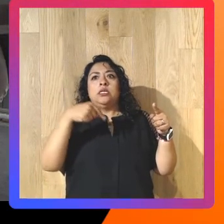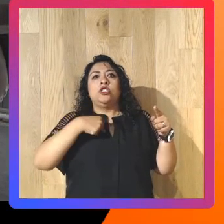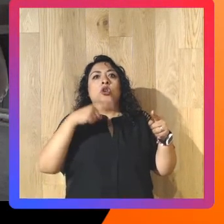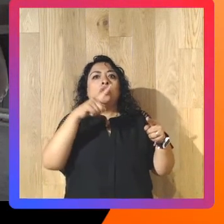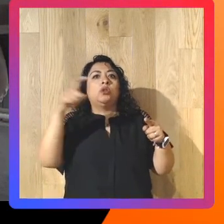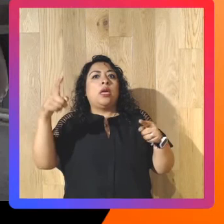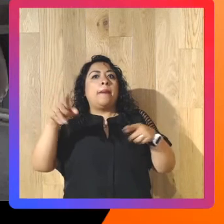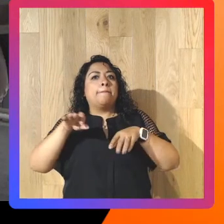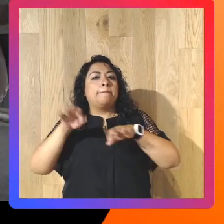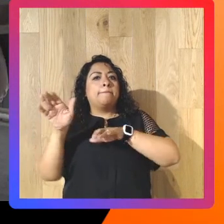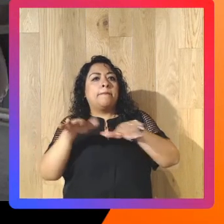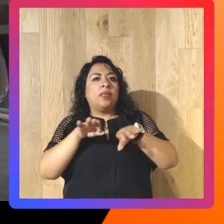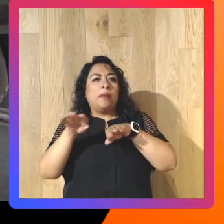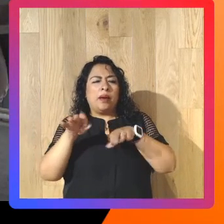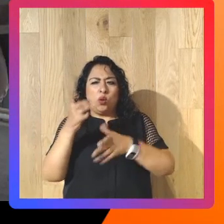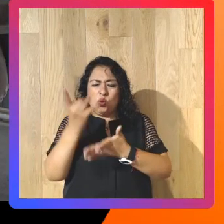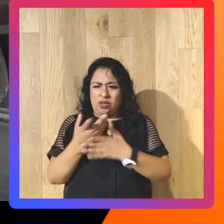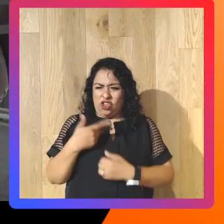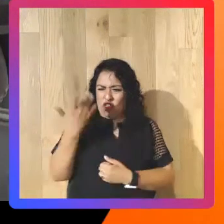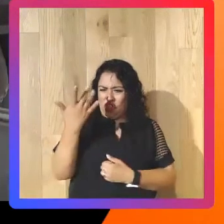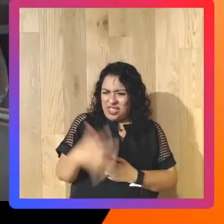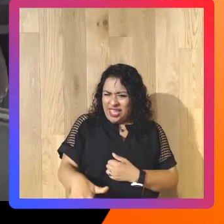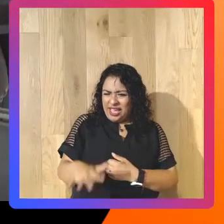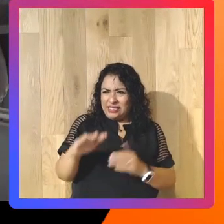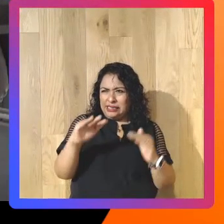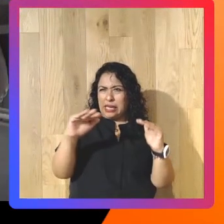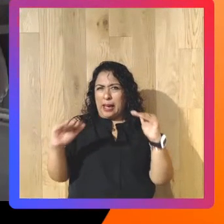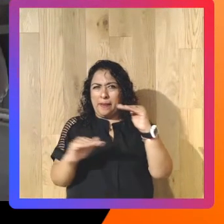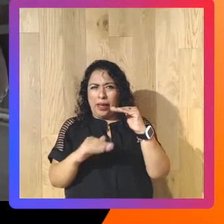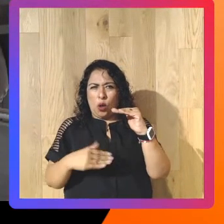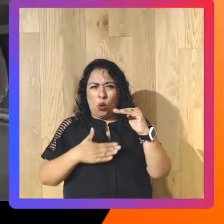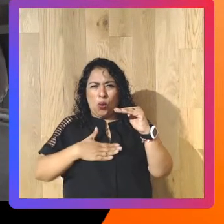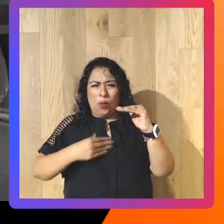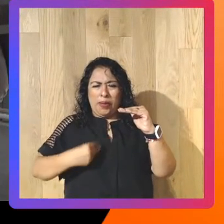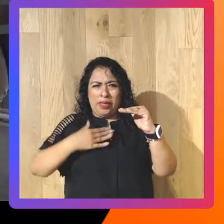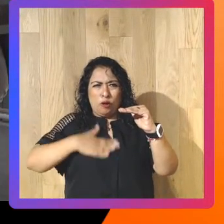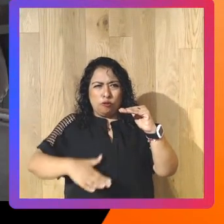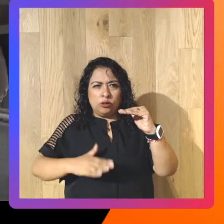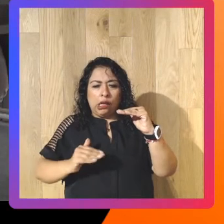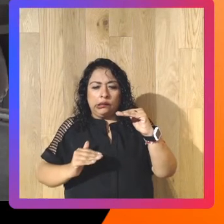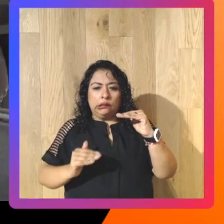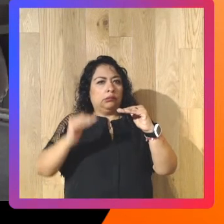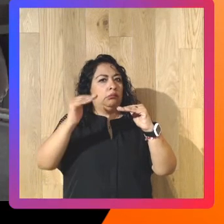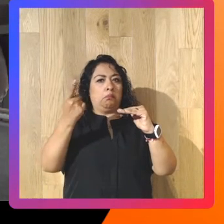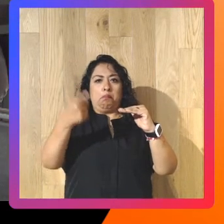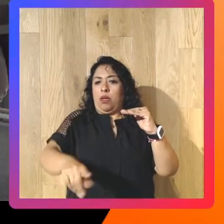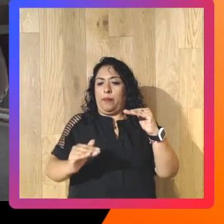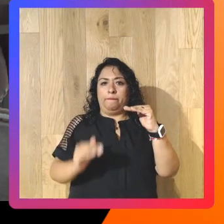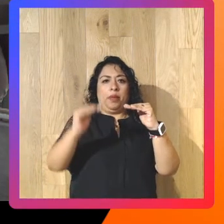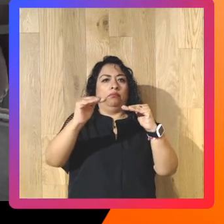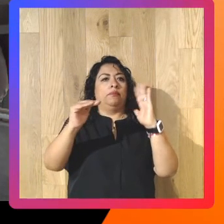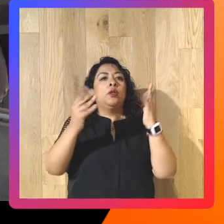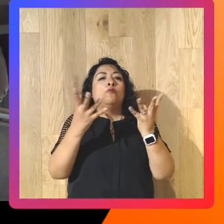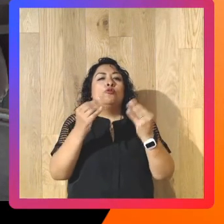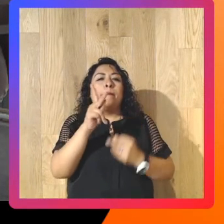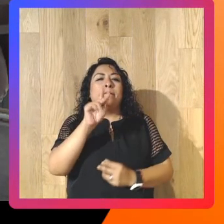100 empleos y resulta que nomás 10 están por abajo de la vida digna y lo subieron por decreto. Hay muchas